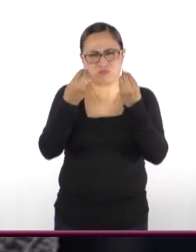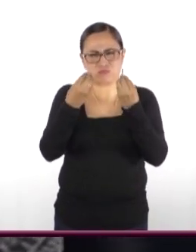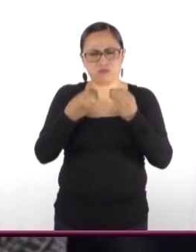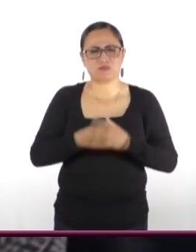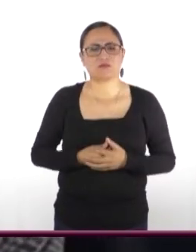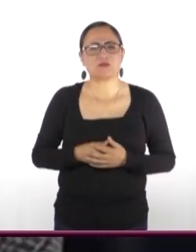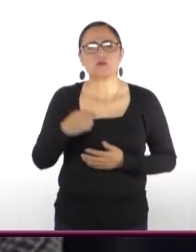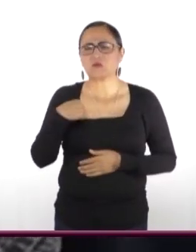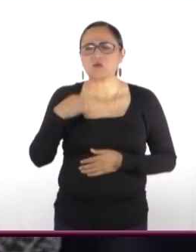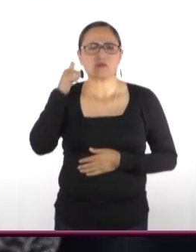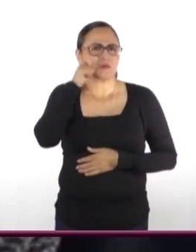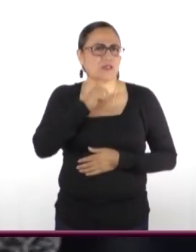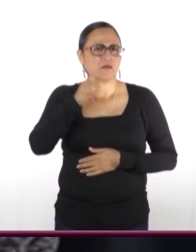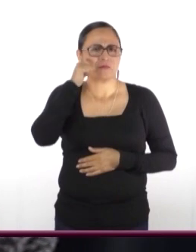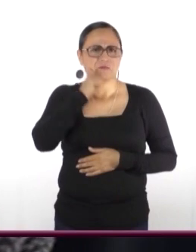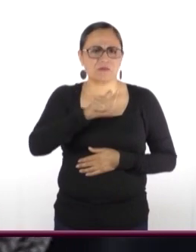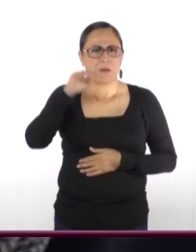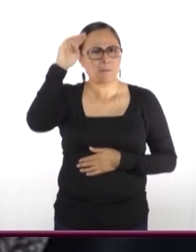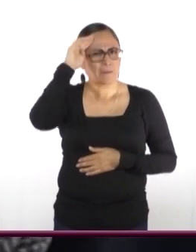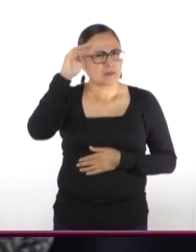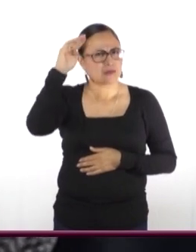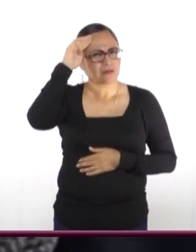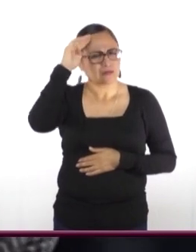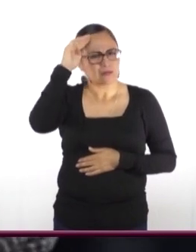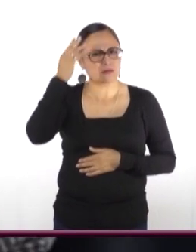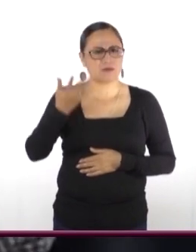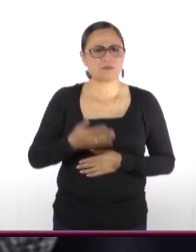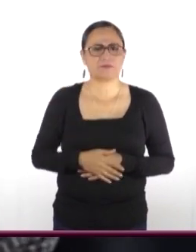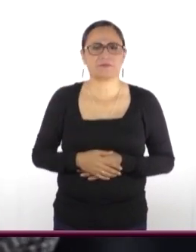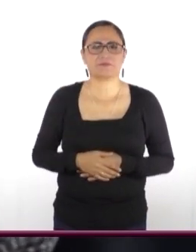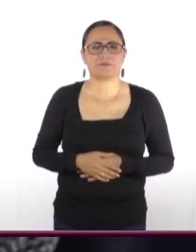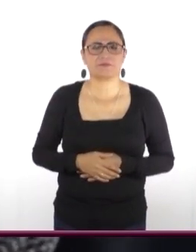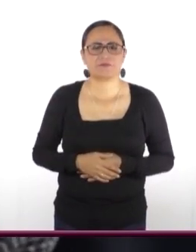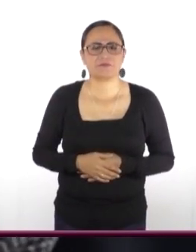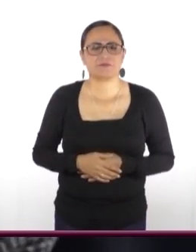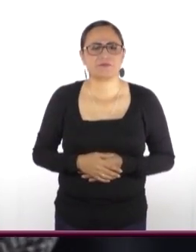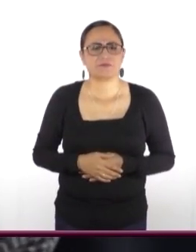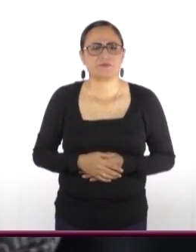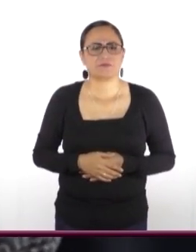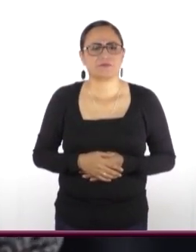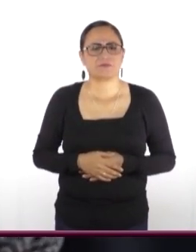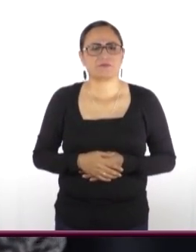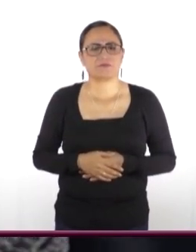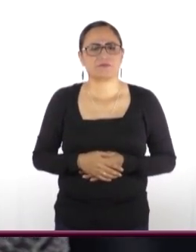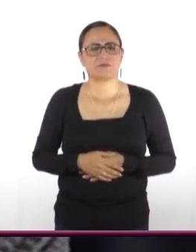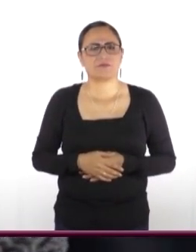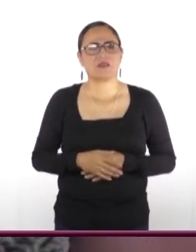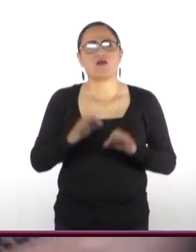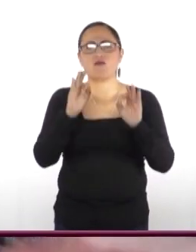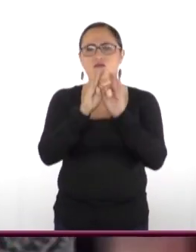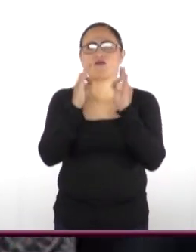veces, y entonces siempre estoy pensando en